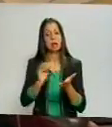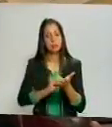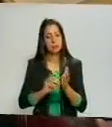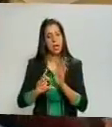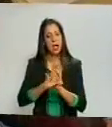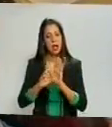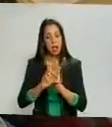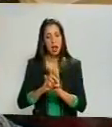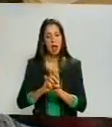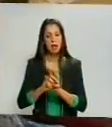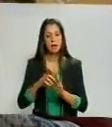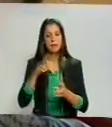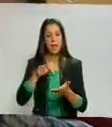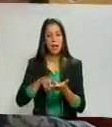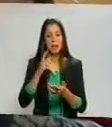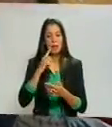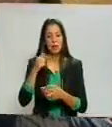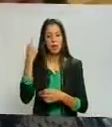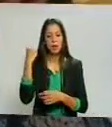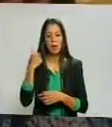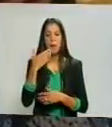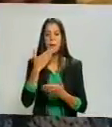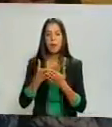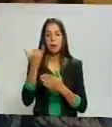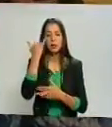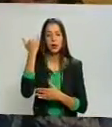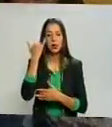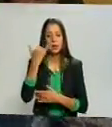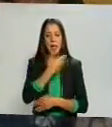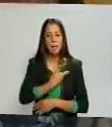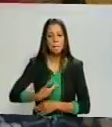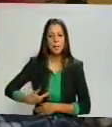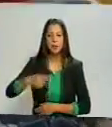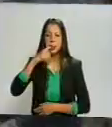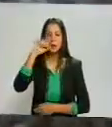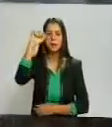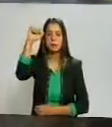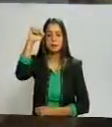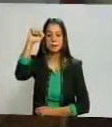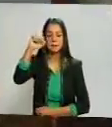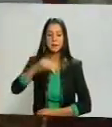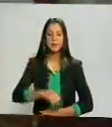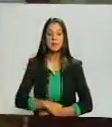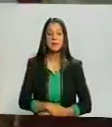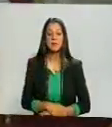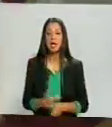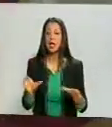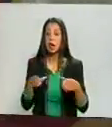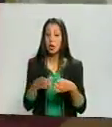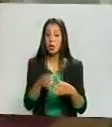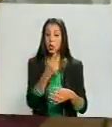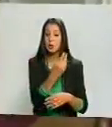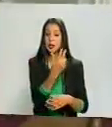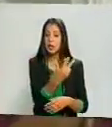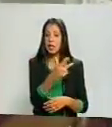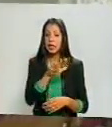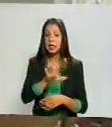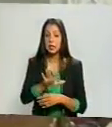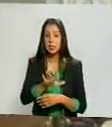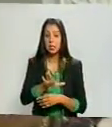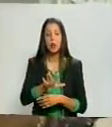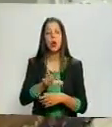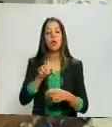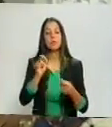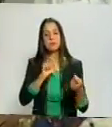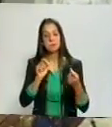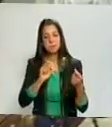avalado de los 8 propuestos por el presidente de la República, Nicolás Maduro. En la sesión 35 también fue